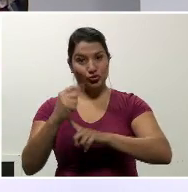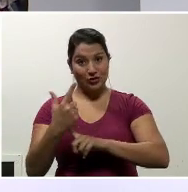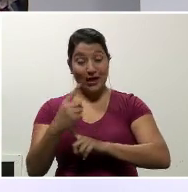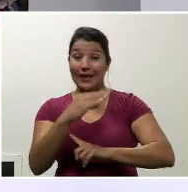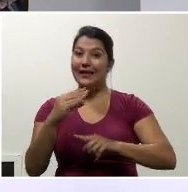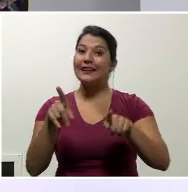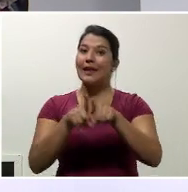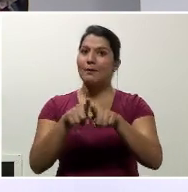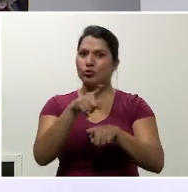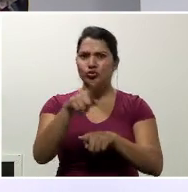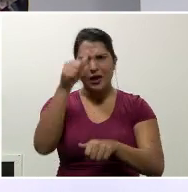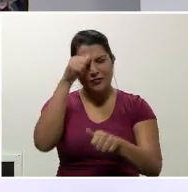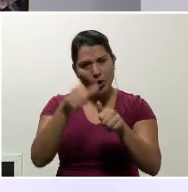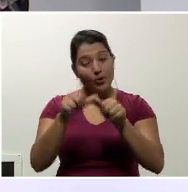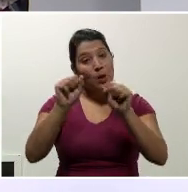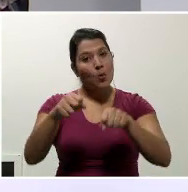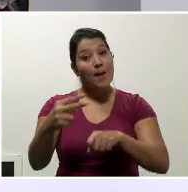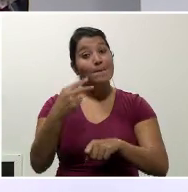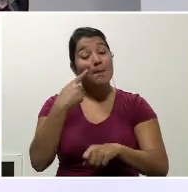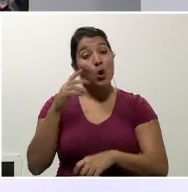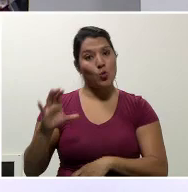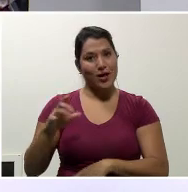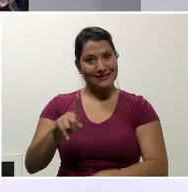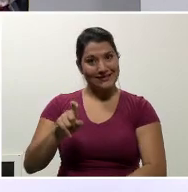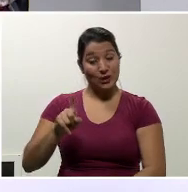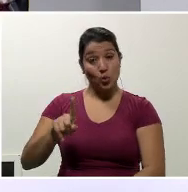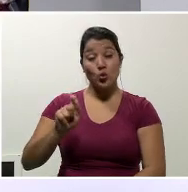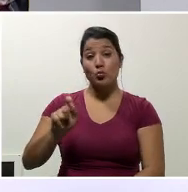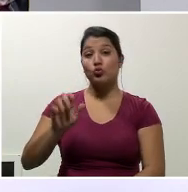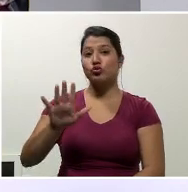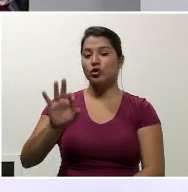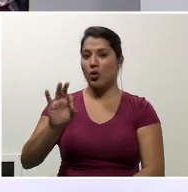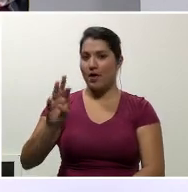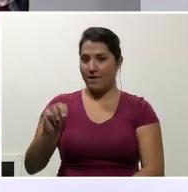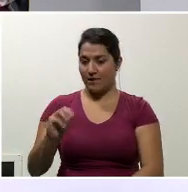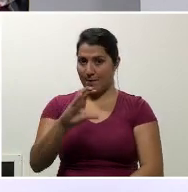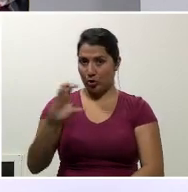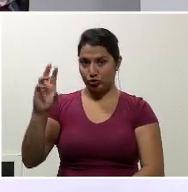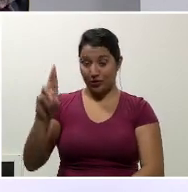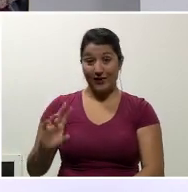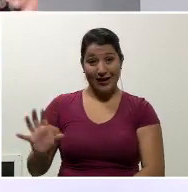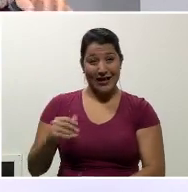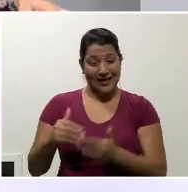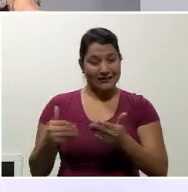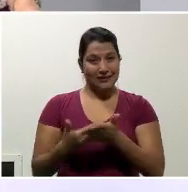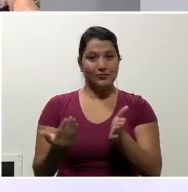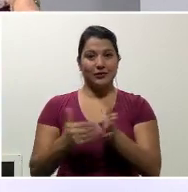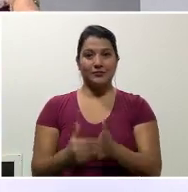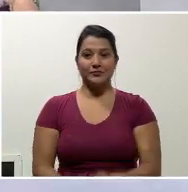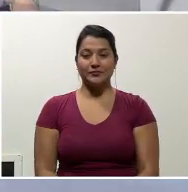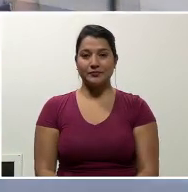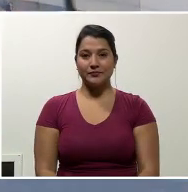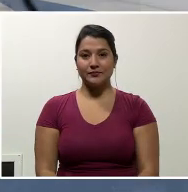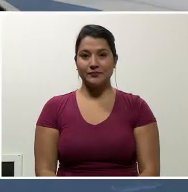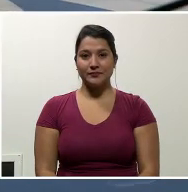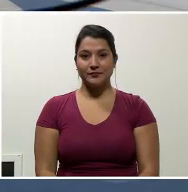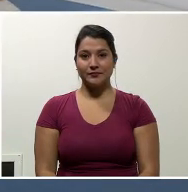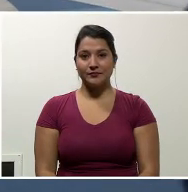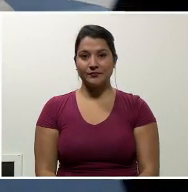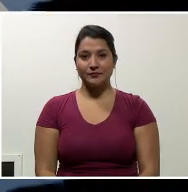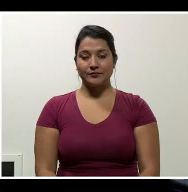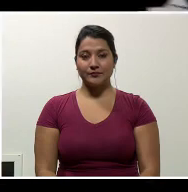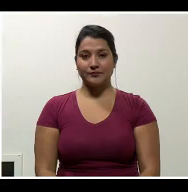sociales y también recuerde que nos puede seguir por la radio 101.5 FM Costa Rica Radio. Enseguida volvemos.